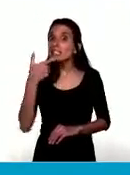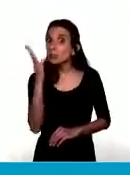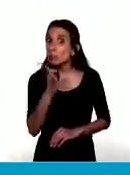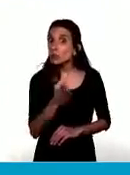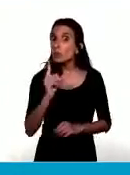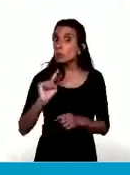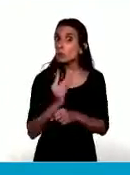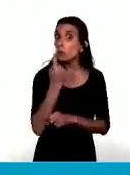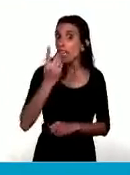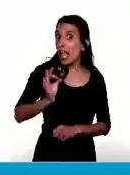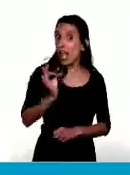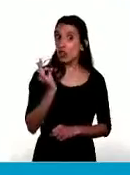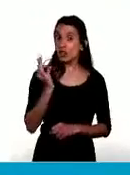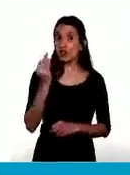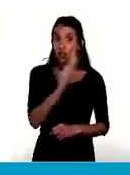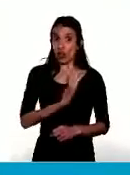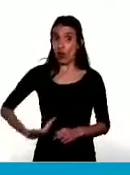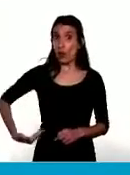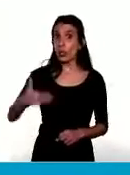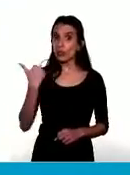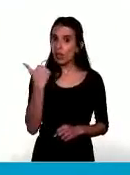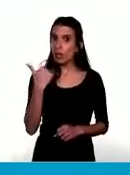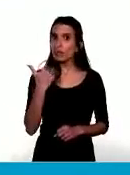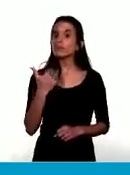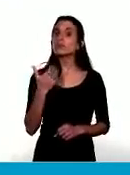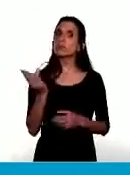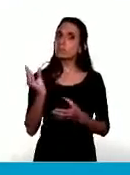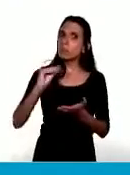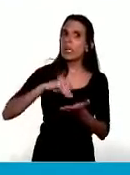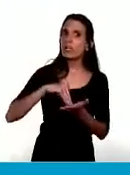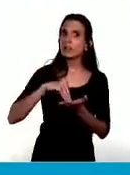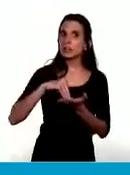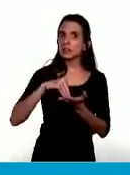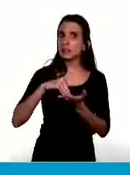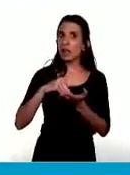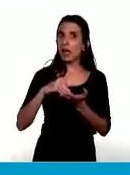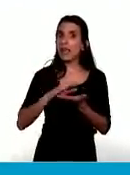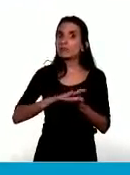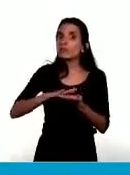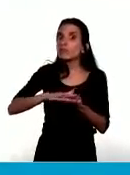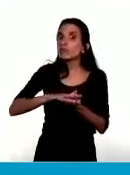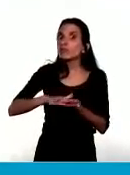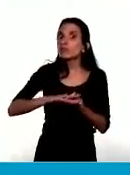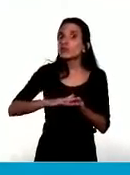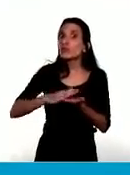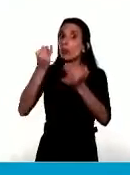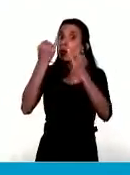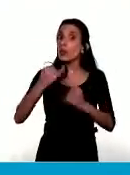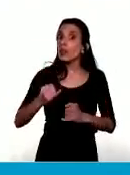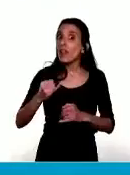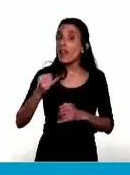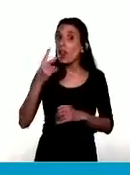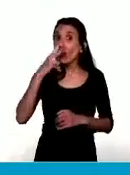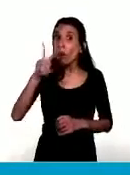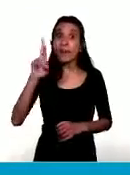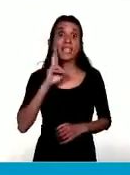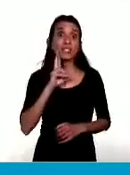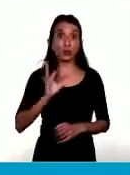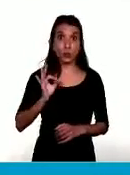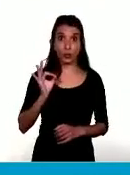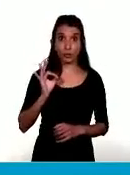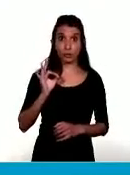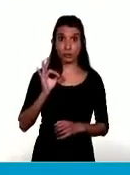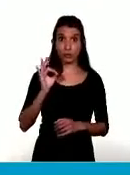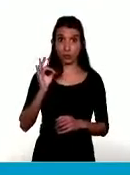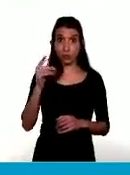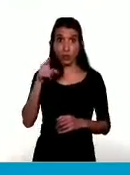de María Eugenia Vidal, 14%. Pero lo estamos haciendo en base al presupuesto 2019. Si uno analiza